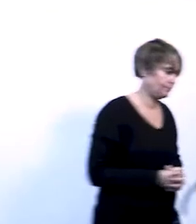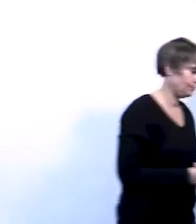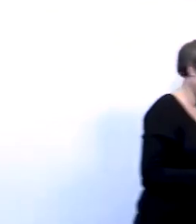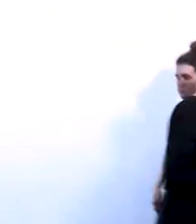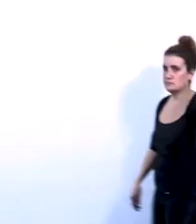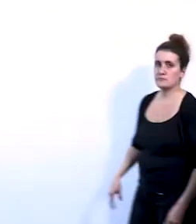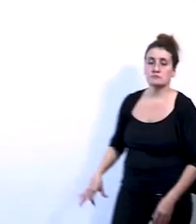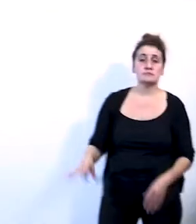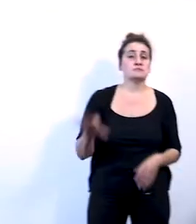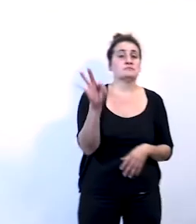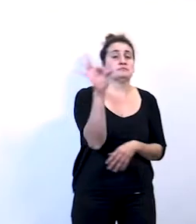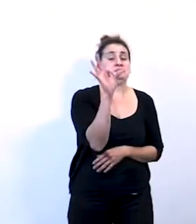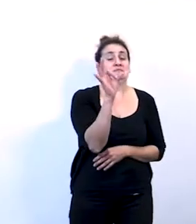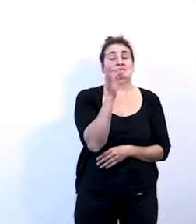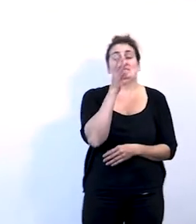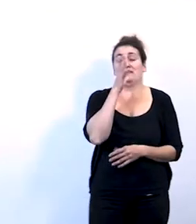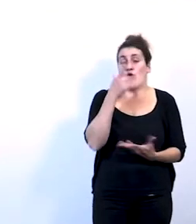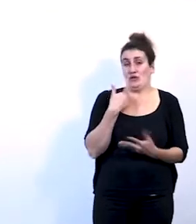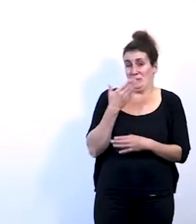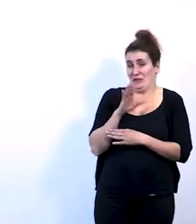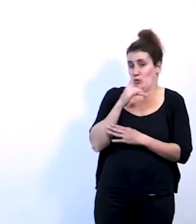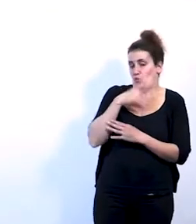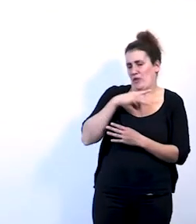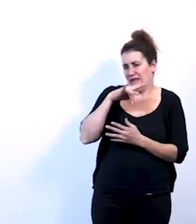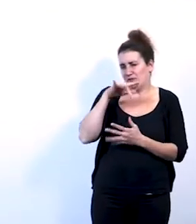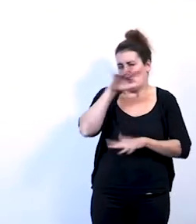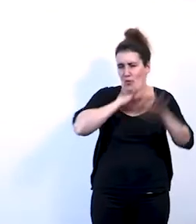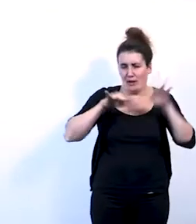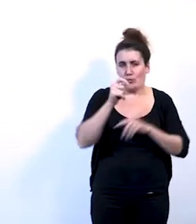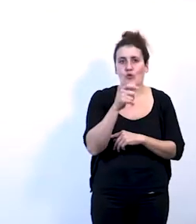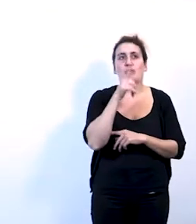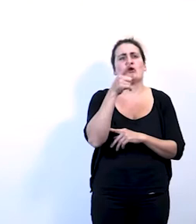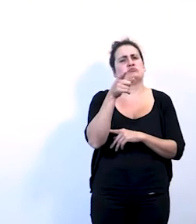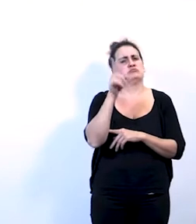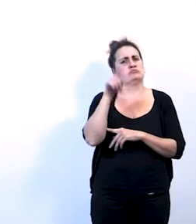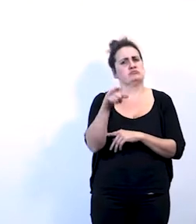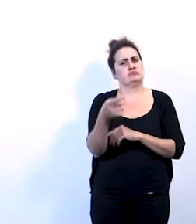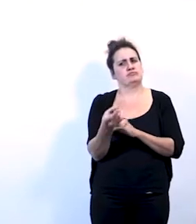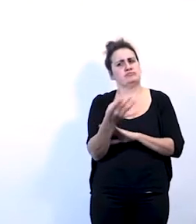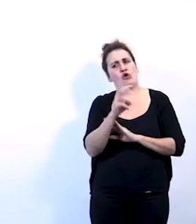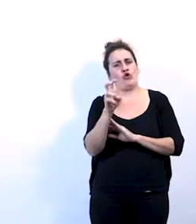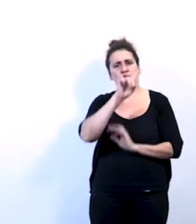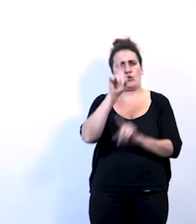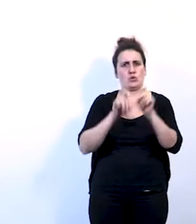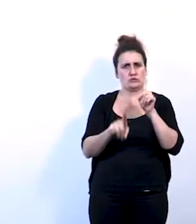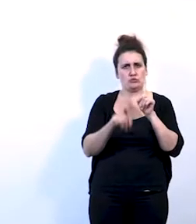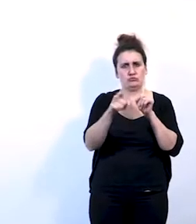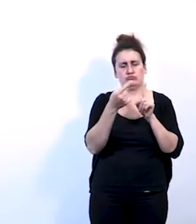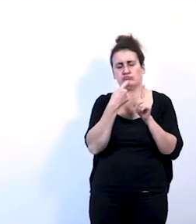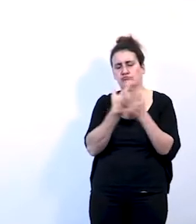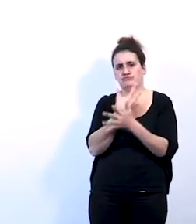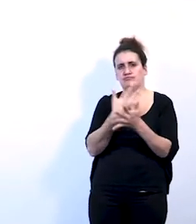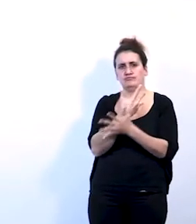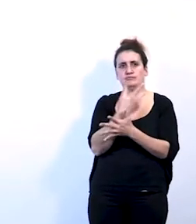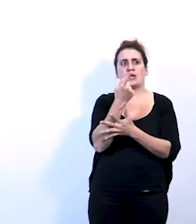Soledad, yo creo que igual esto es complicado lo que planteo, pero bueno, has sacado evidentemente otra de las cuestiones que nos unen